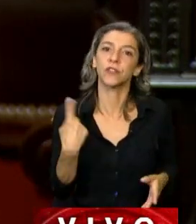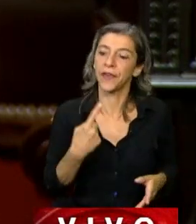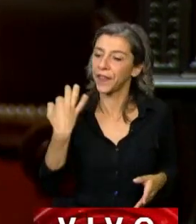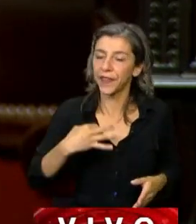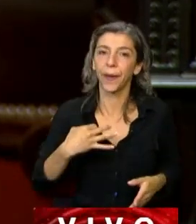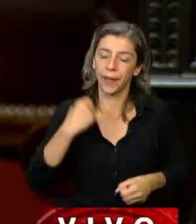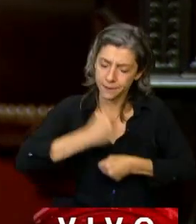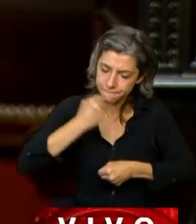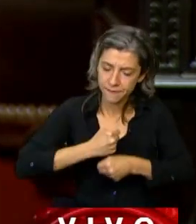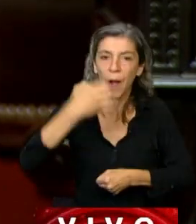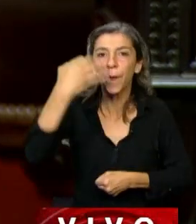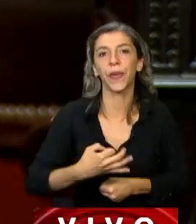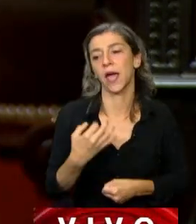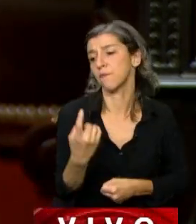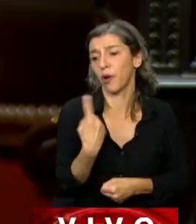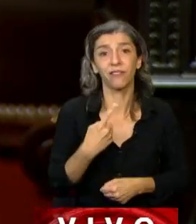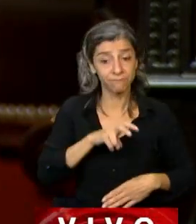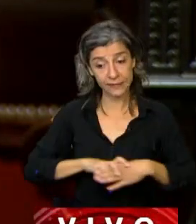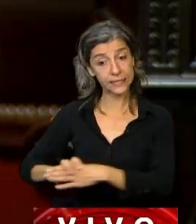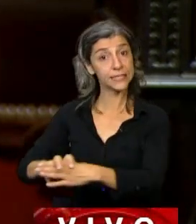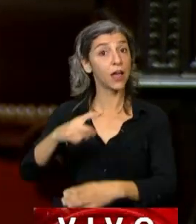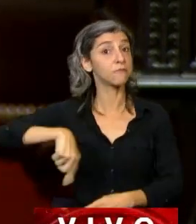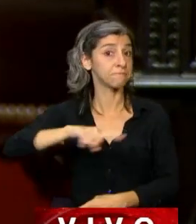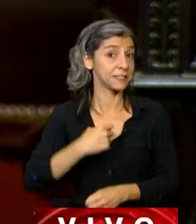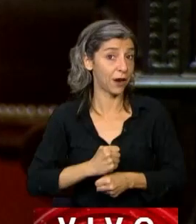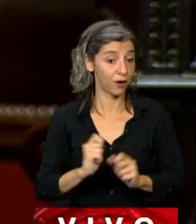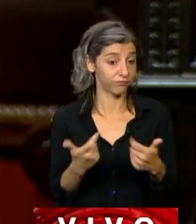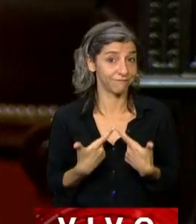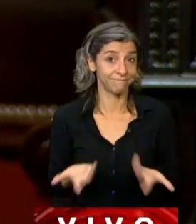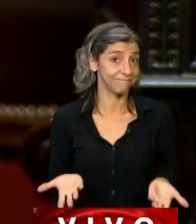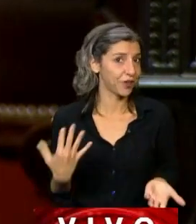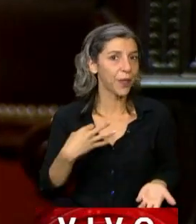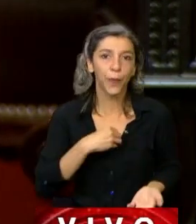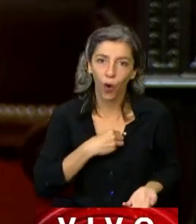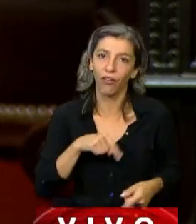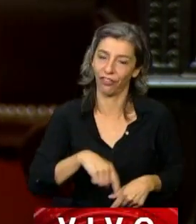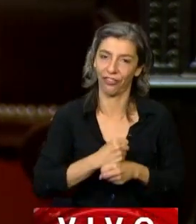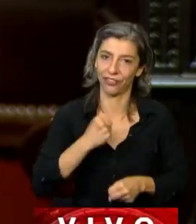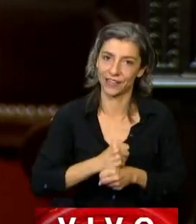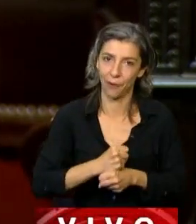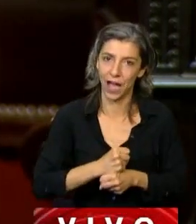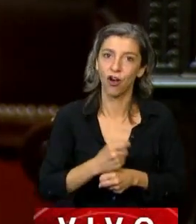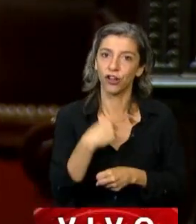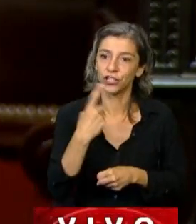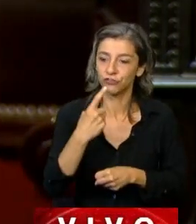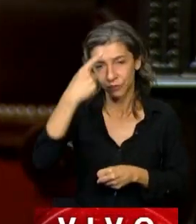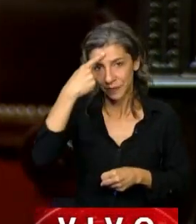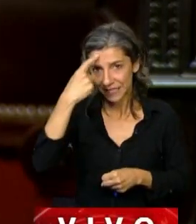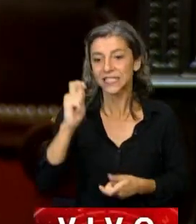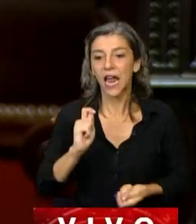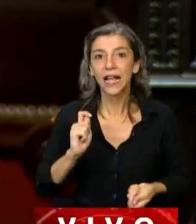si pretendemos estar sentados acá para cumplir nuestro trabajo. Y responsabilidad de cambiar lo que no